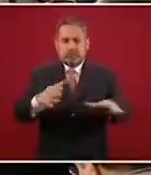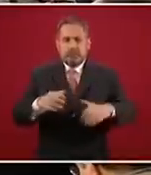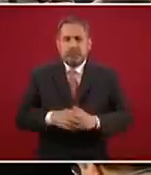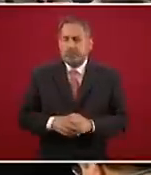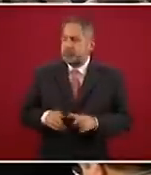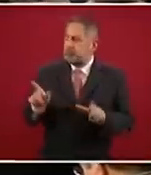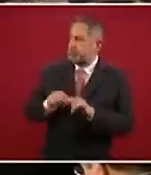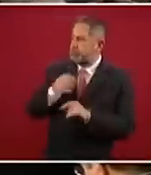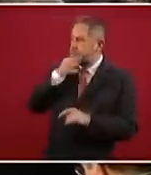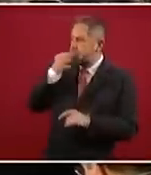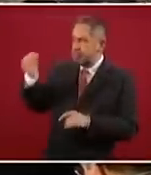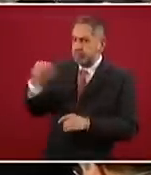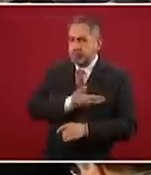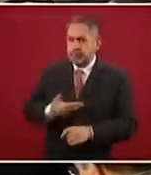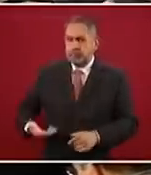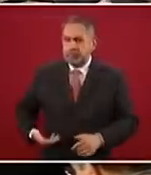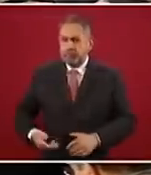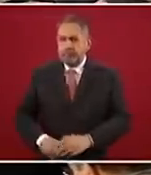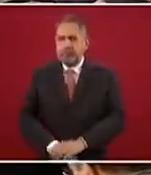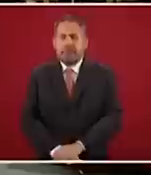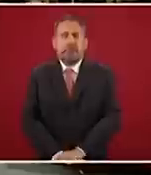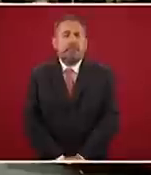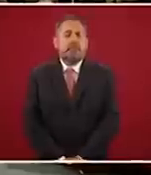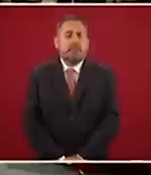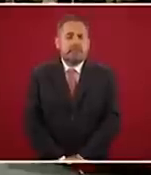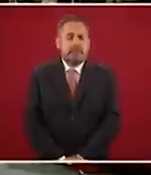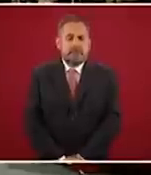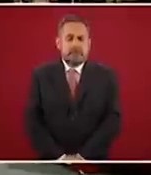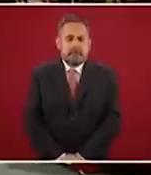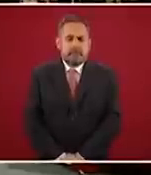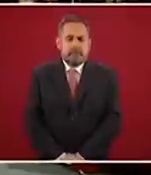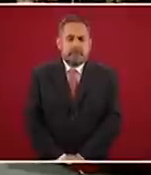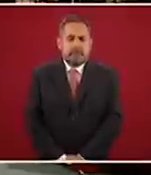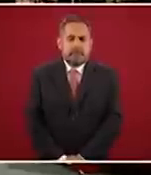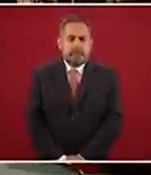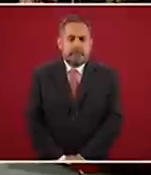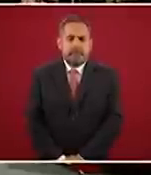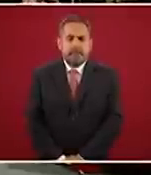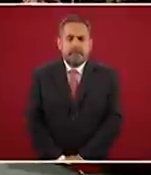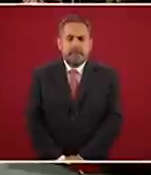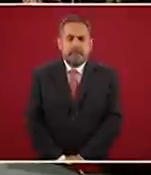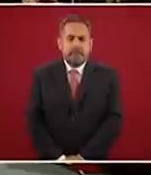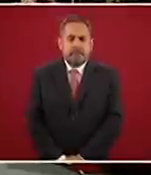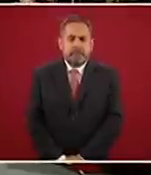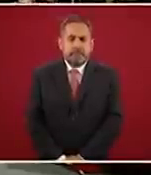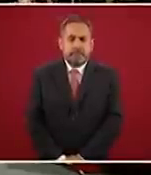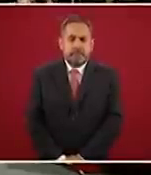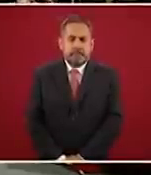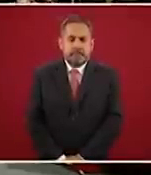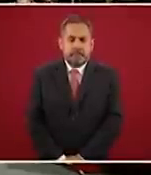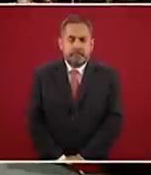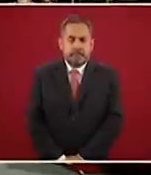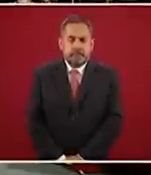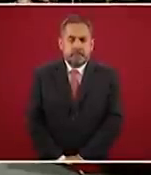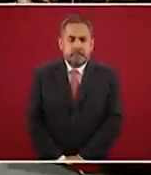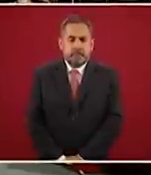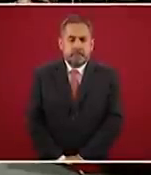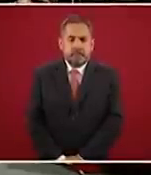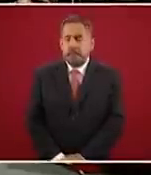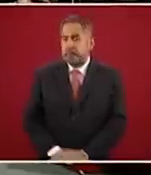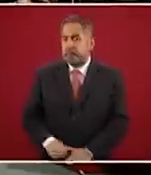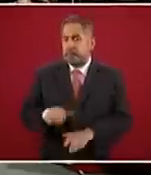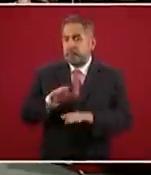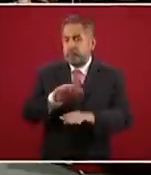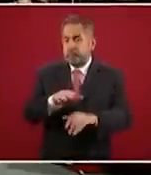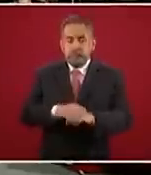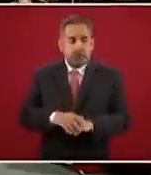¿Es cuánto, señor presidente? Lo del aumento